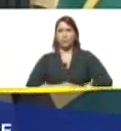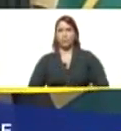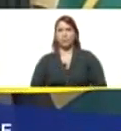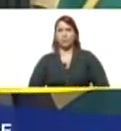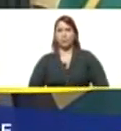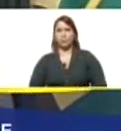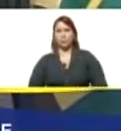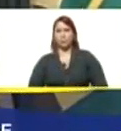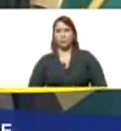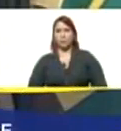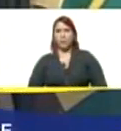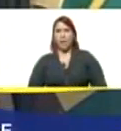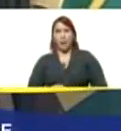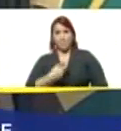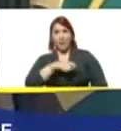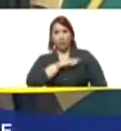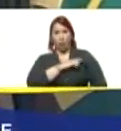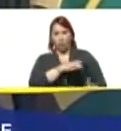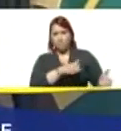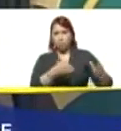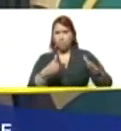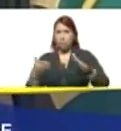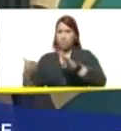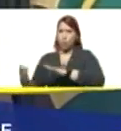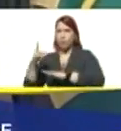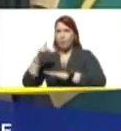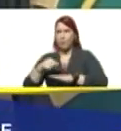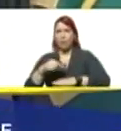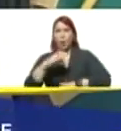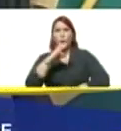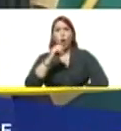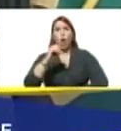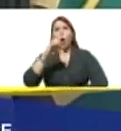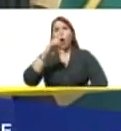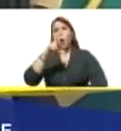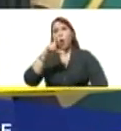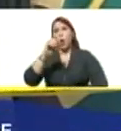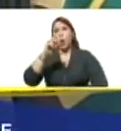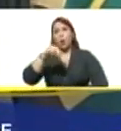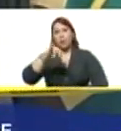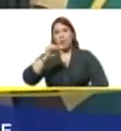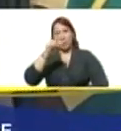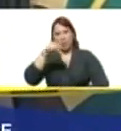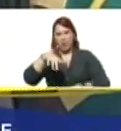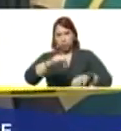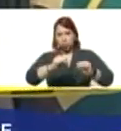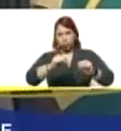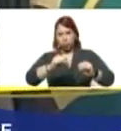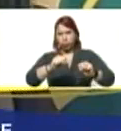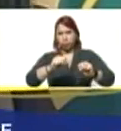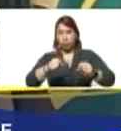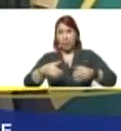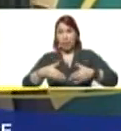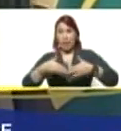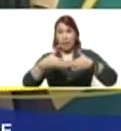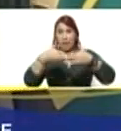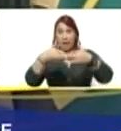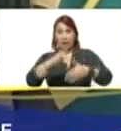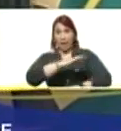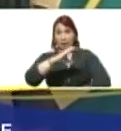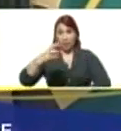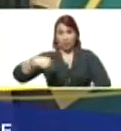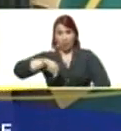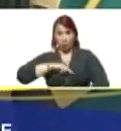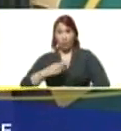española, y en la época de las colonias, en el Caribe, nuestros